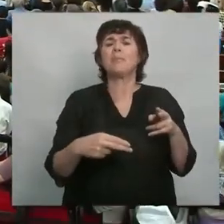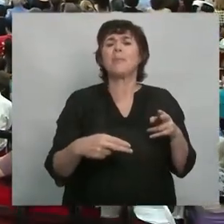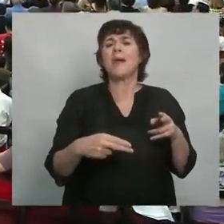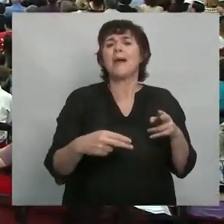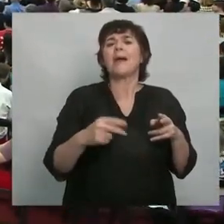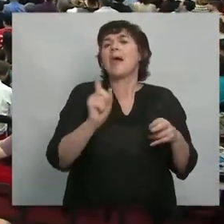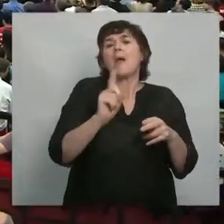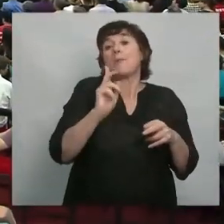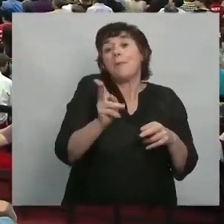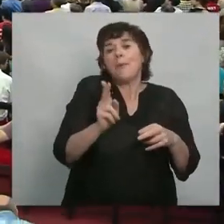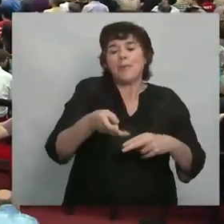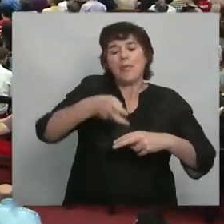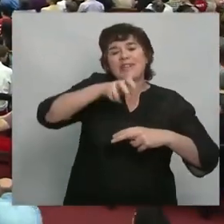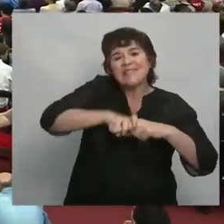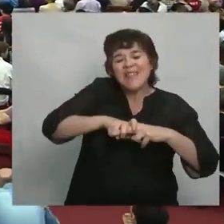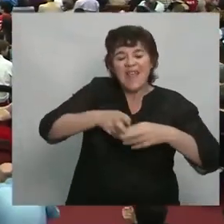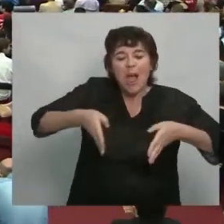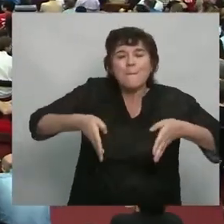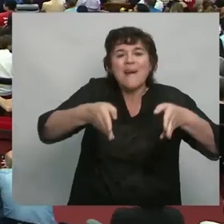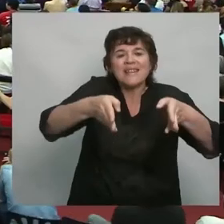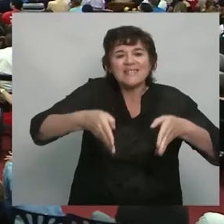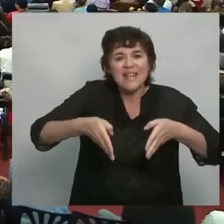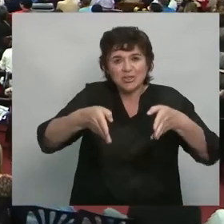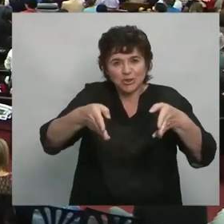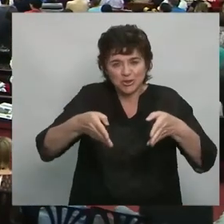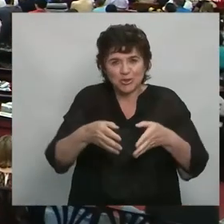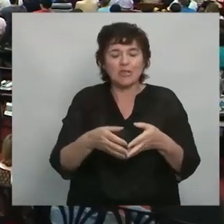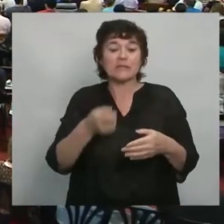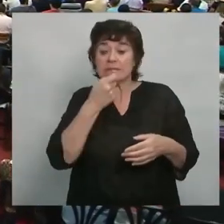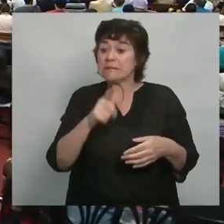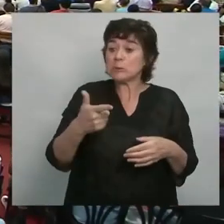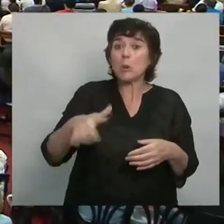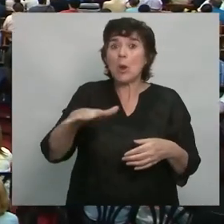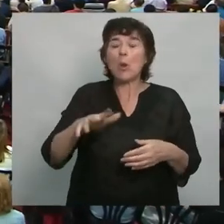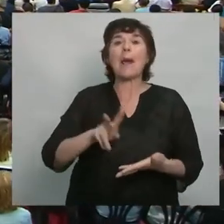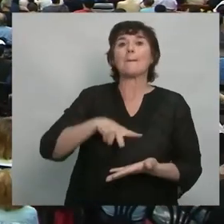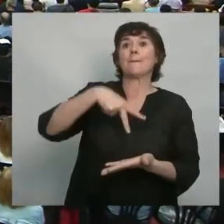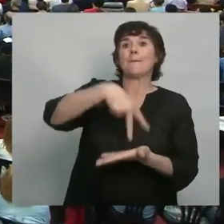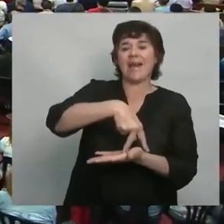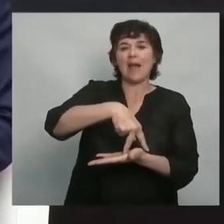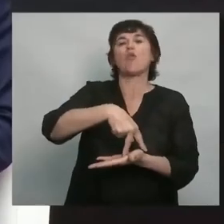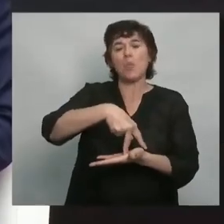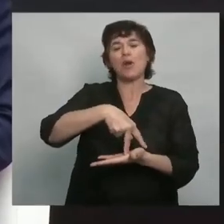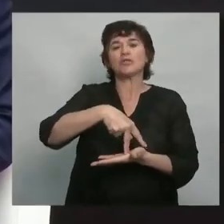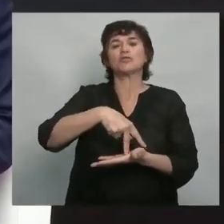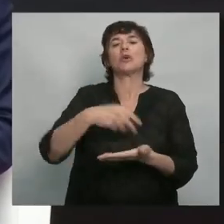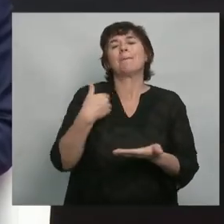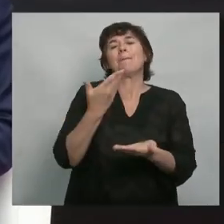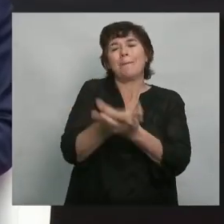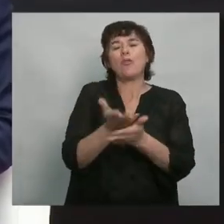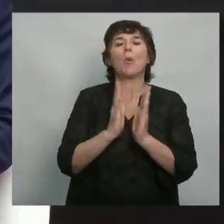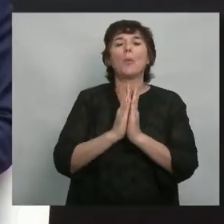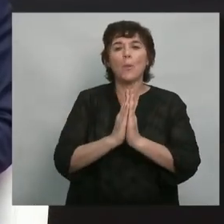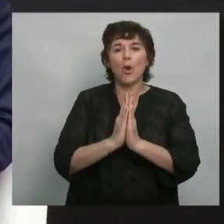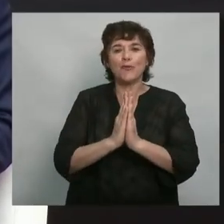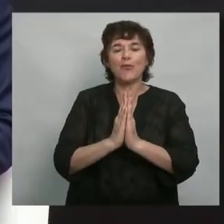se sienten en los pasillos o si no encuentran lugar para sentarse, se queden paradas. Por lo tanto, les pido por